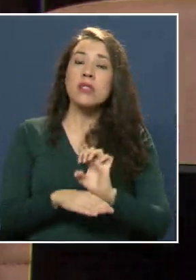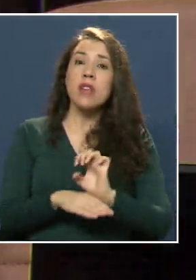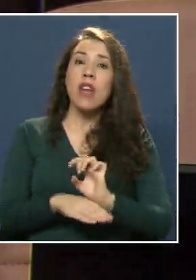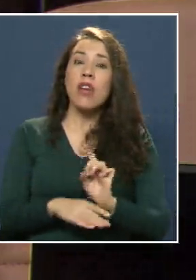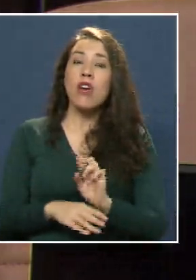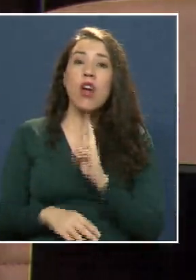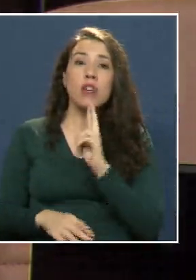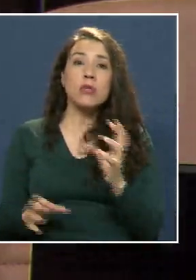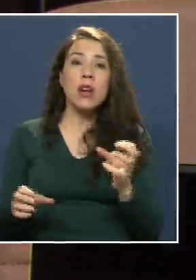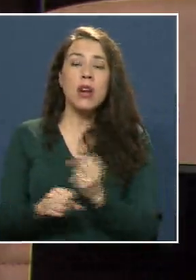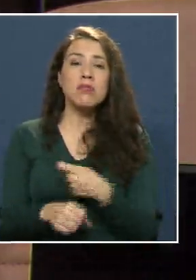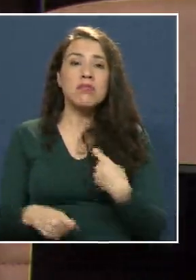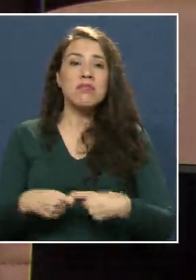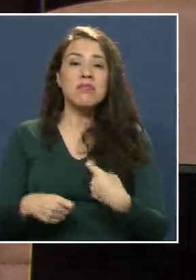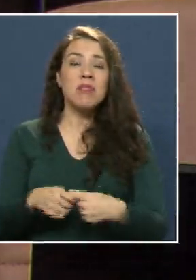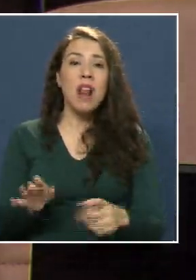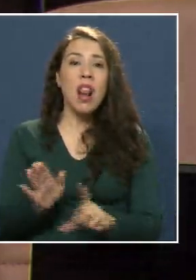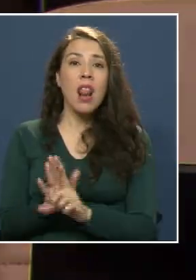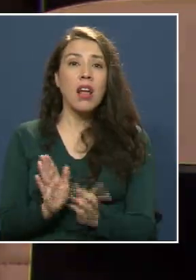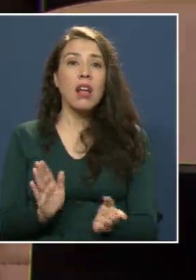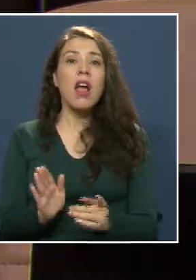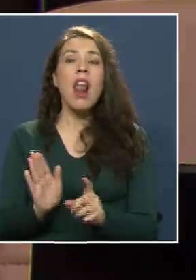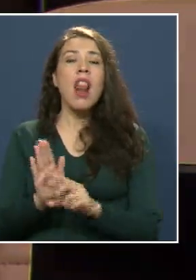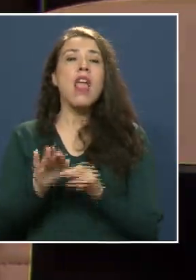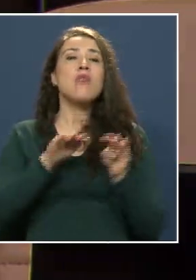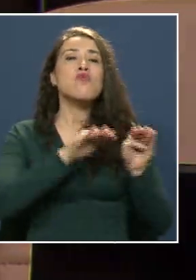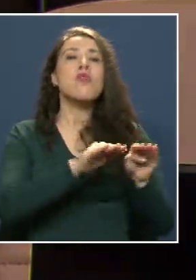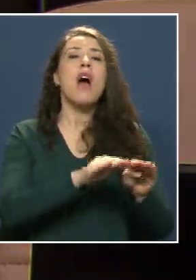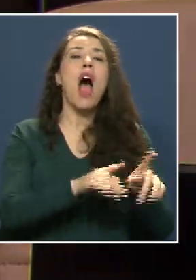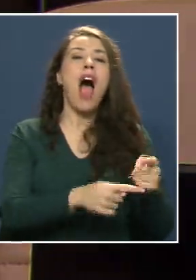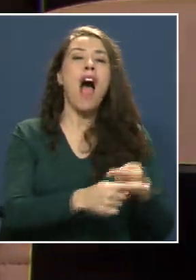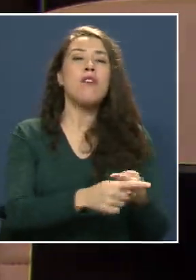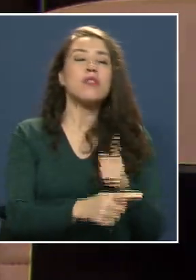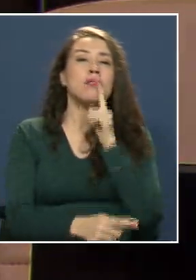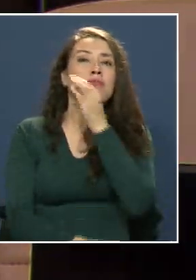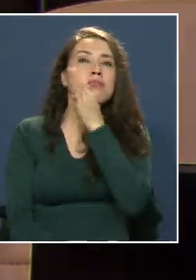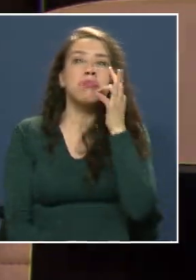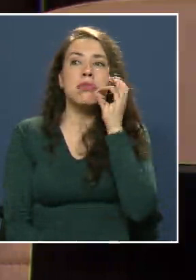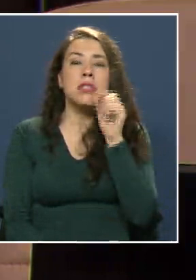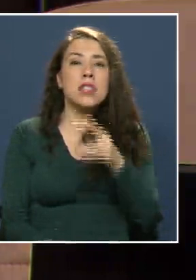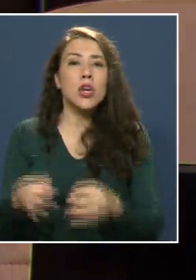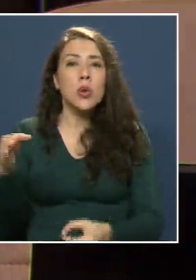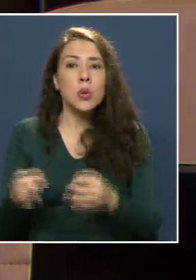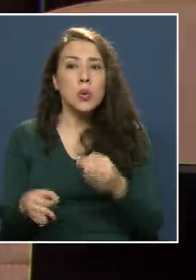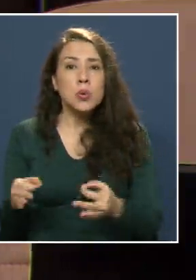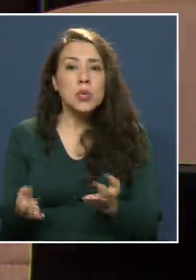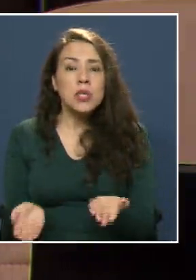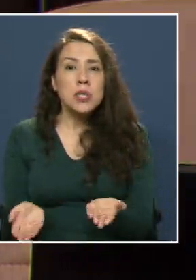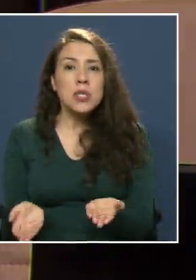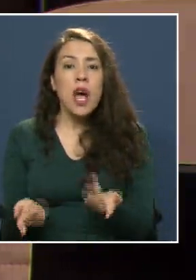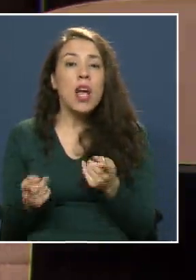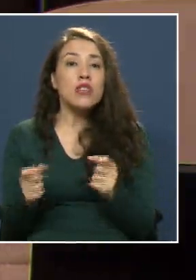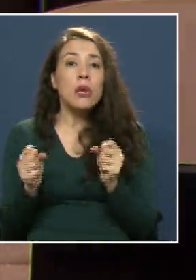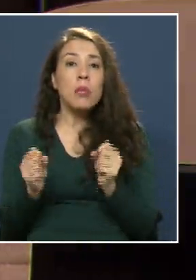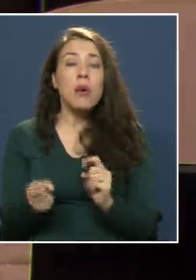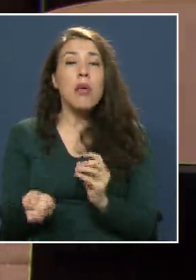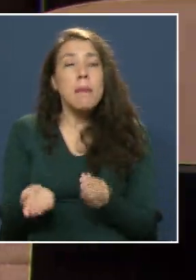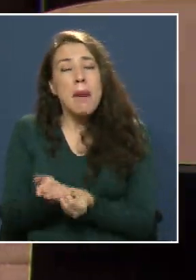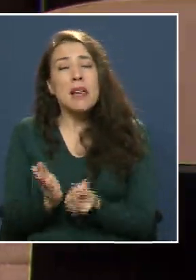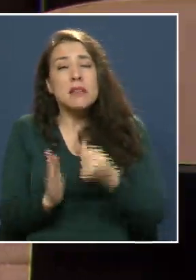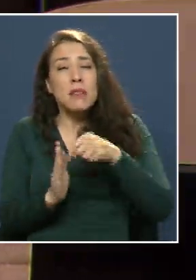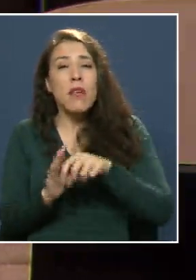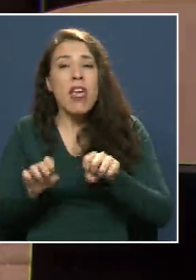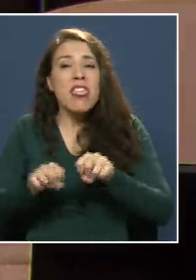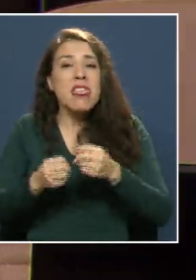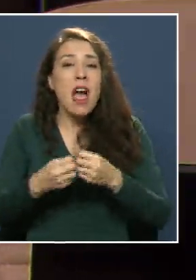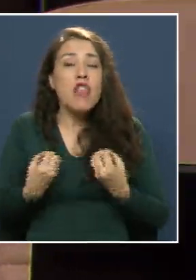negación de la justicia, las leyes que son favorables al abusador, al silenciamiento y a la impunidad, tienen el potencial de profundizar el daño